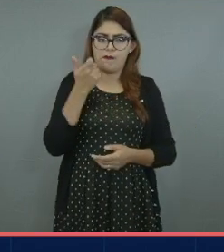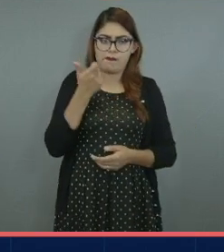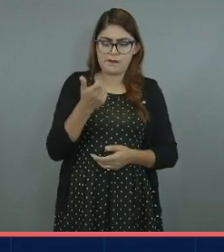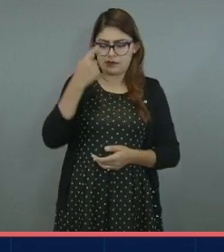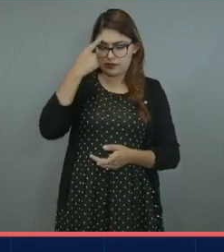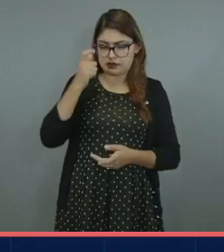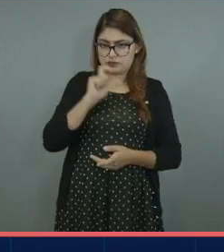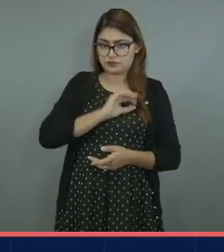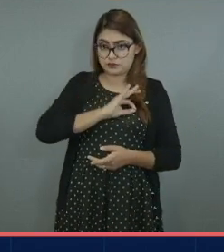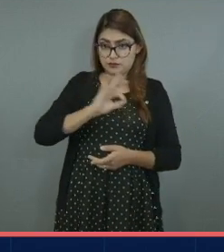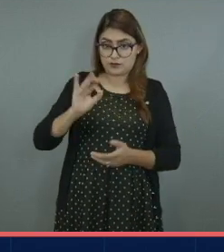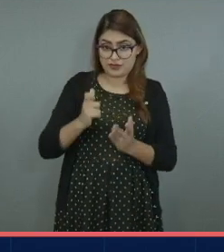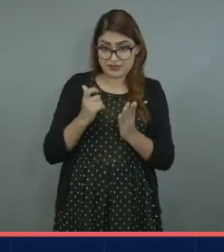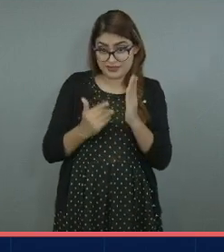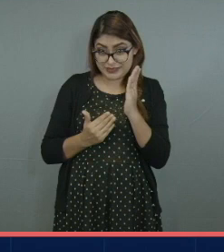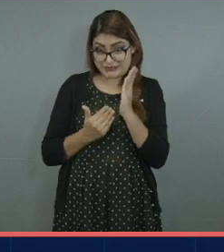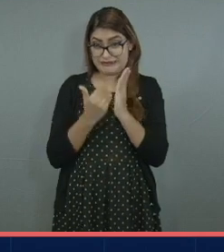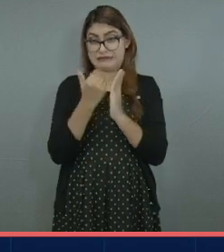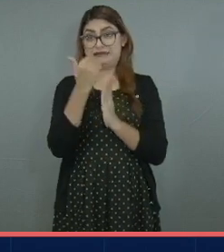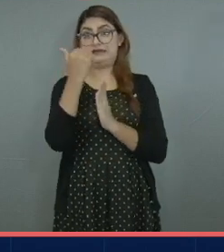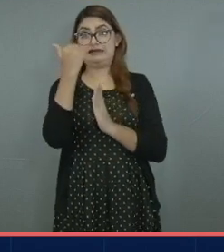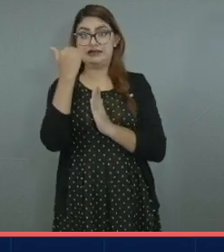multiplique verdaderamente, ¿qué creen?